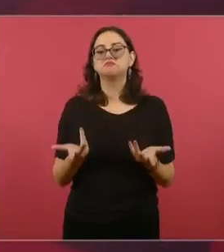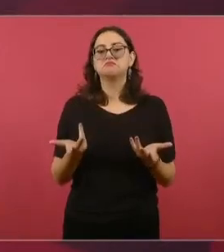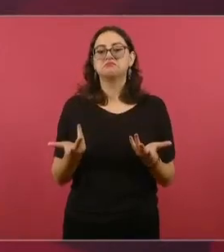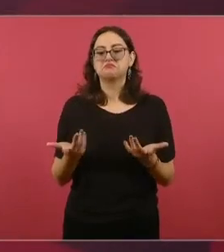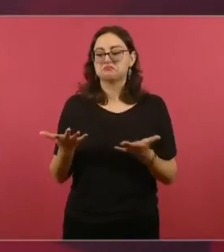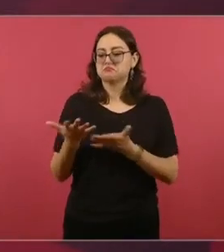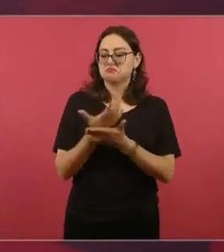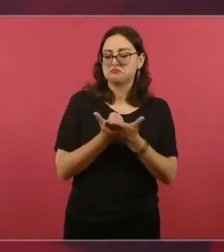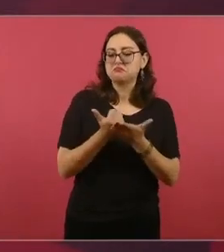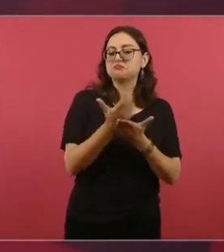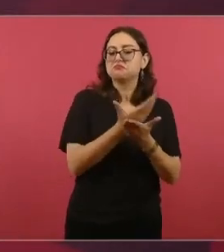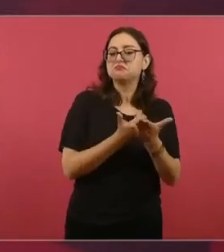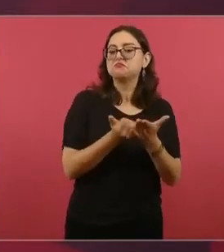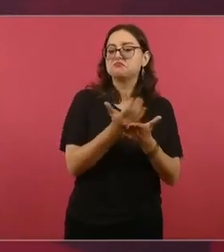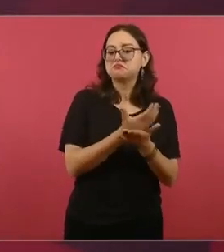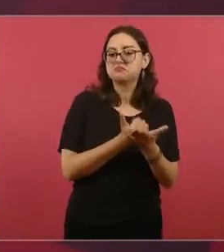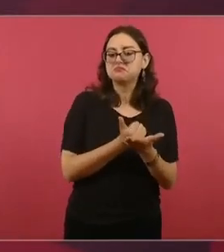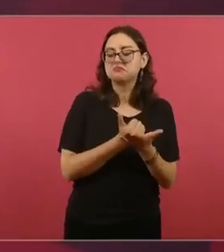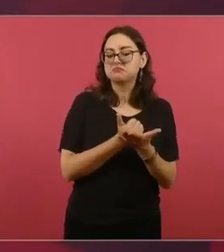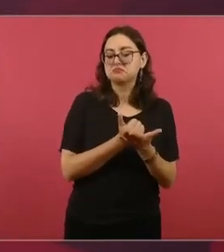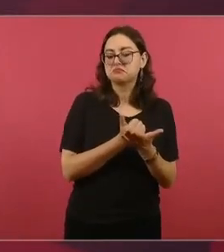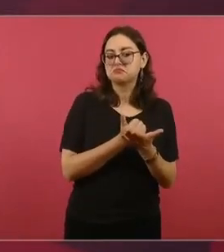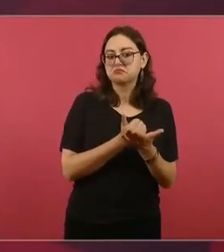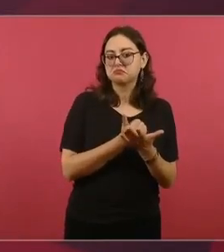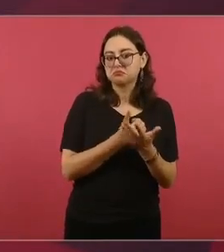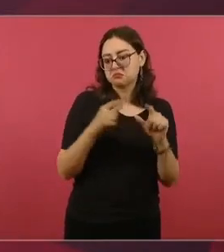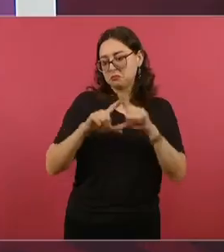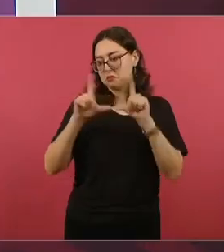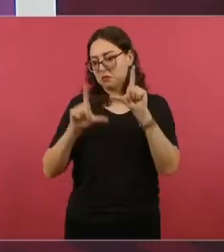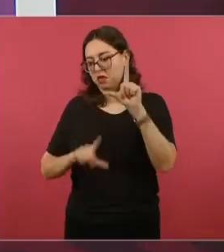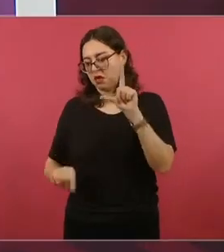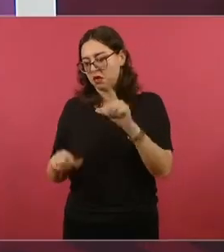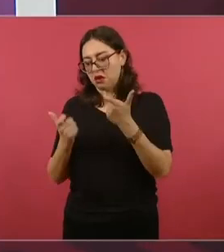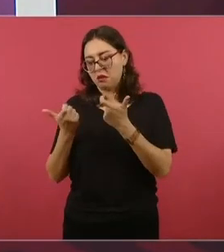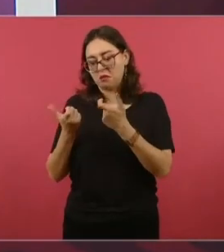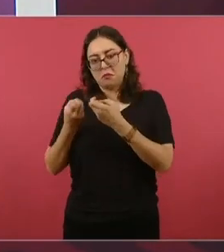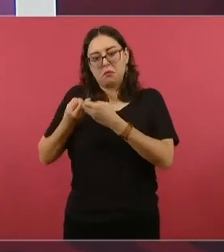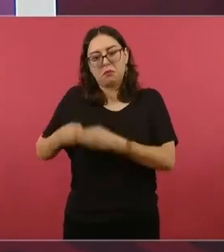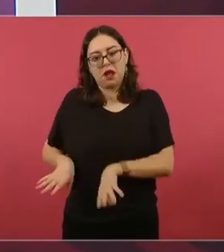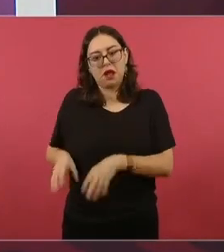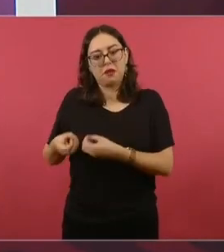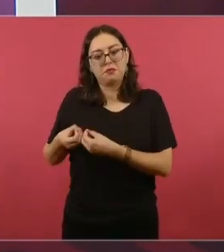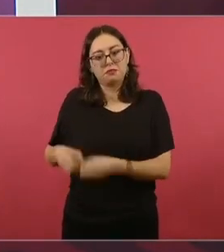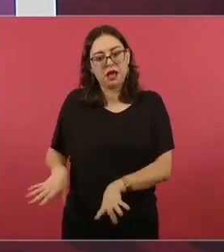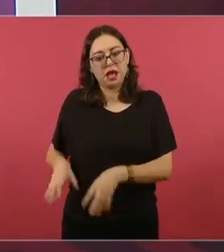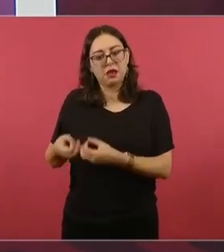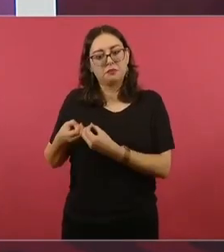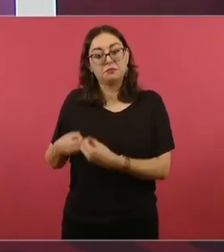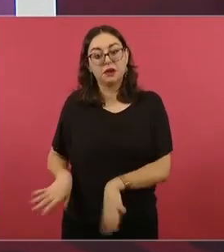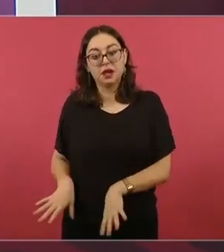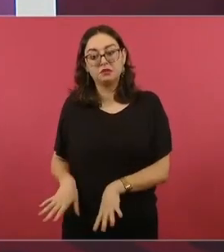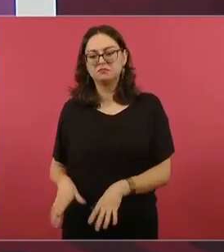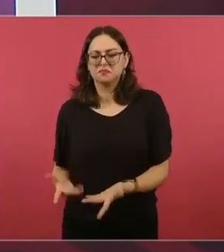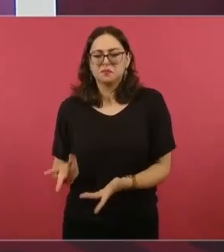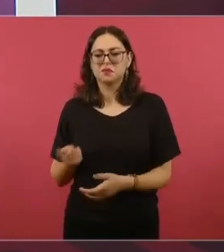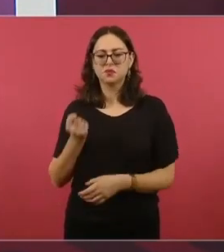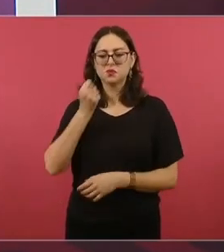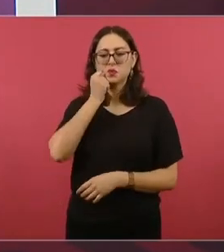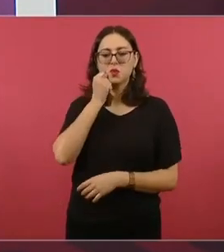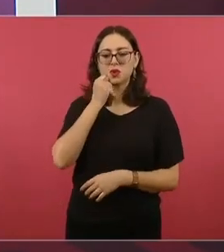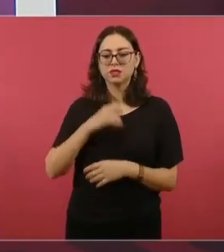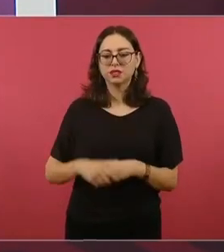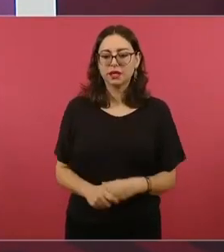aunque no fuese negocio público, para la hacienda pública, para la